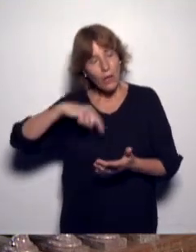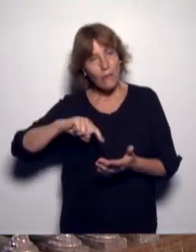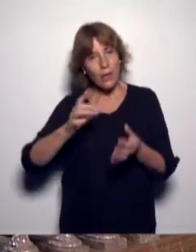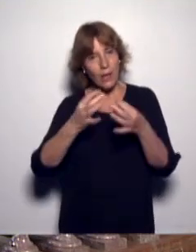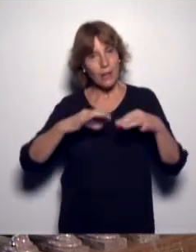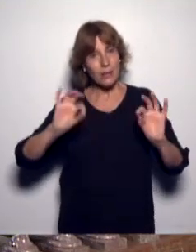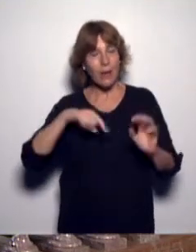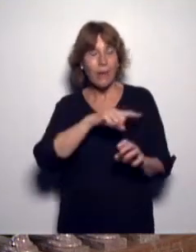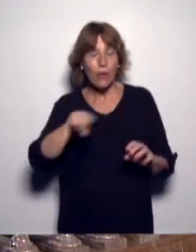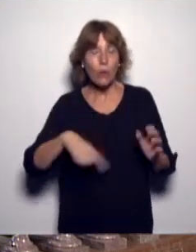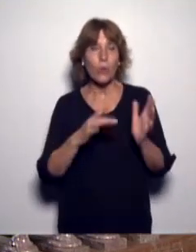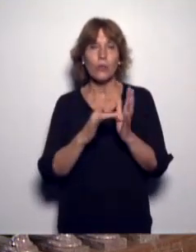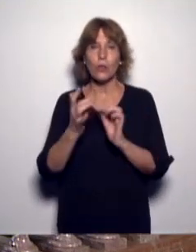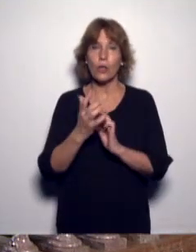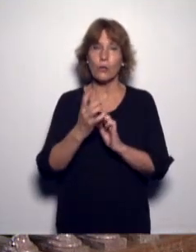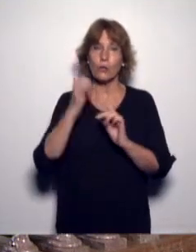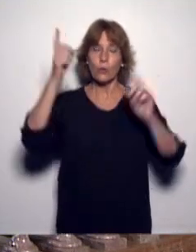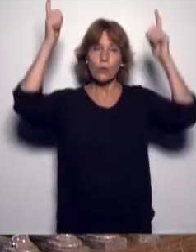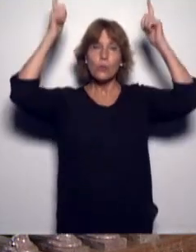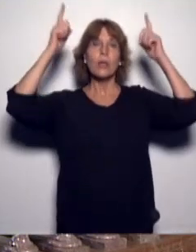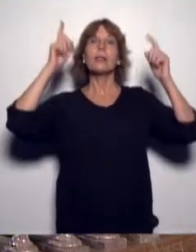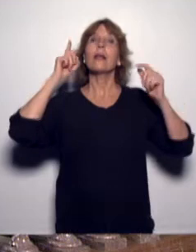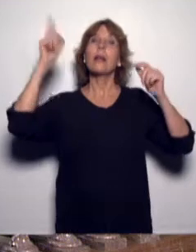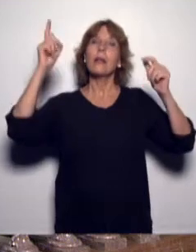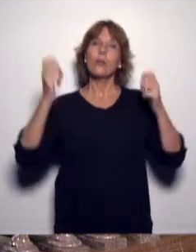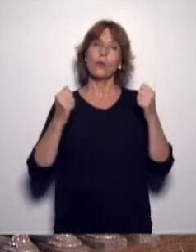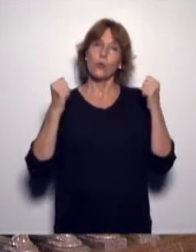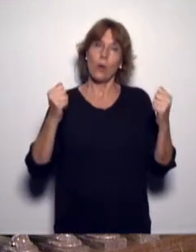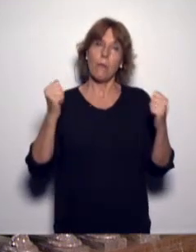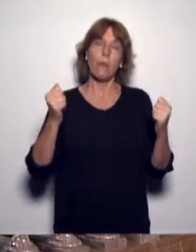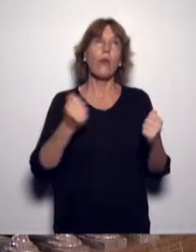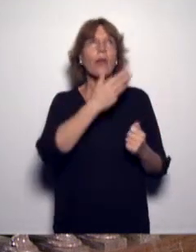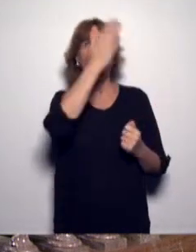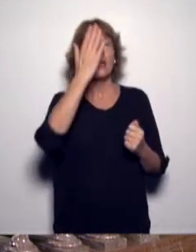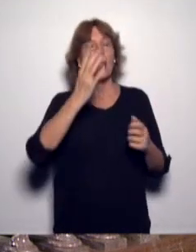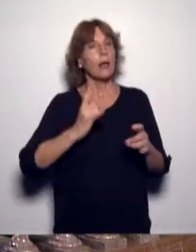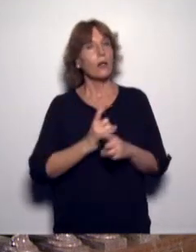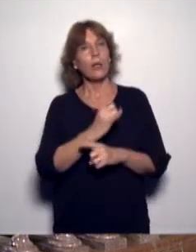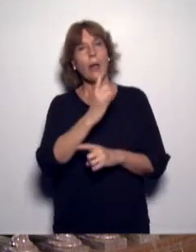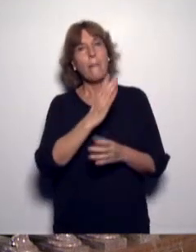Salvador Jesucristo. Tuyo es el reino, tuyo el poder y la gloria.